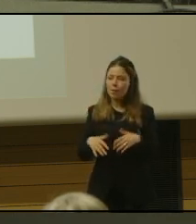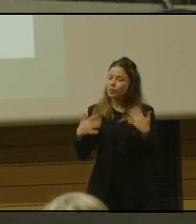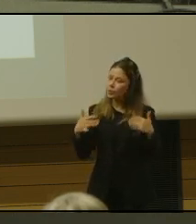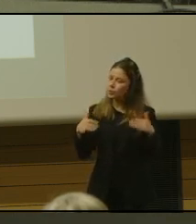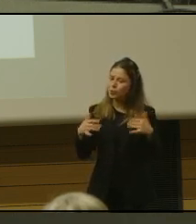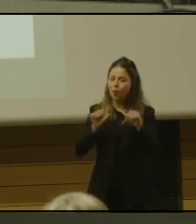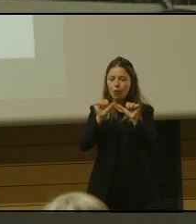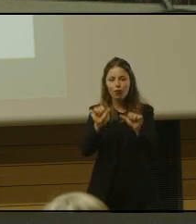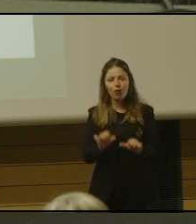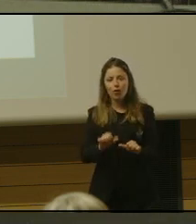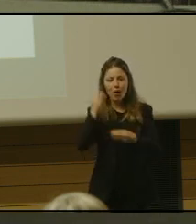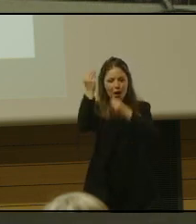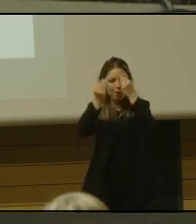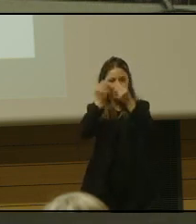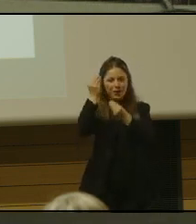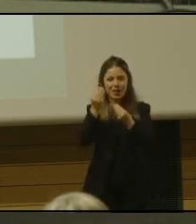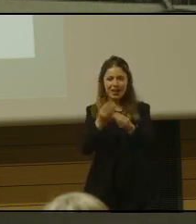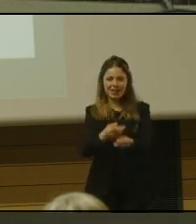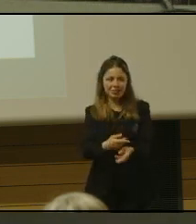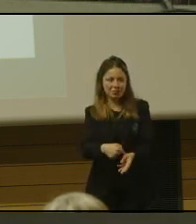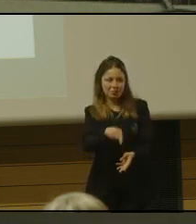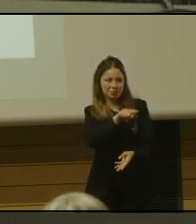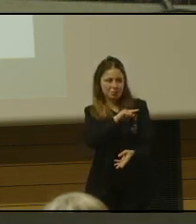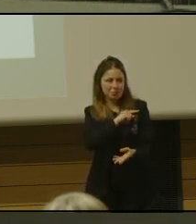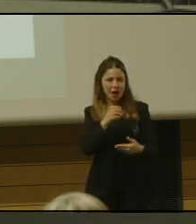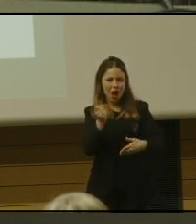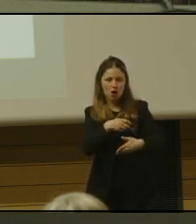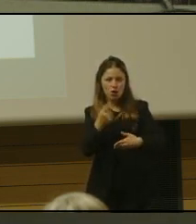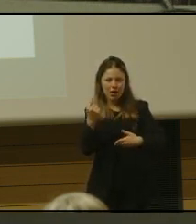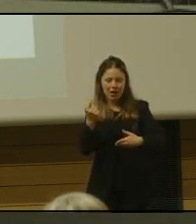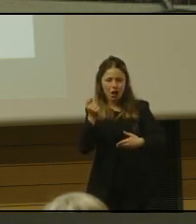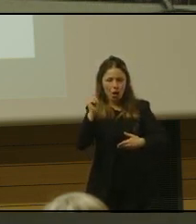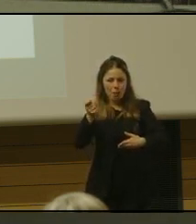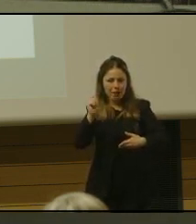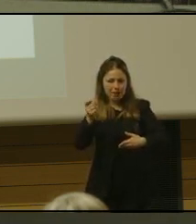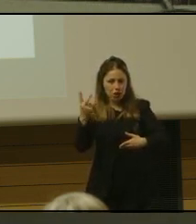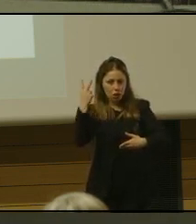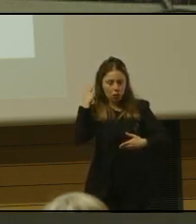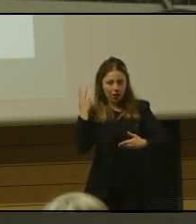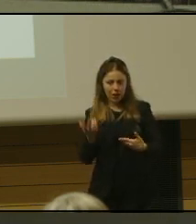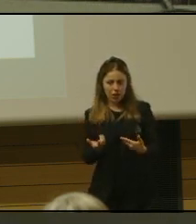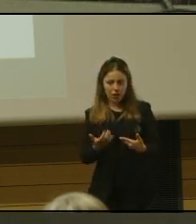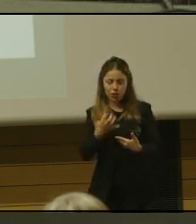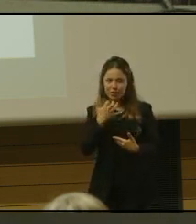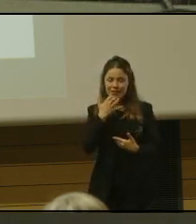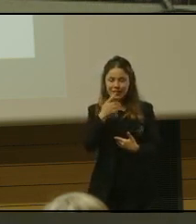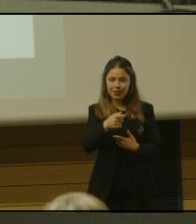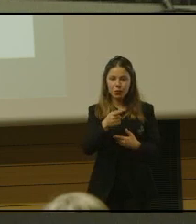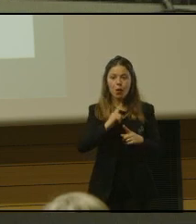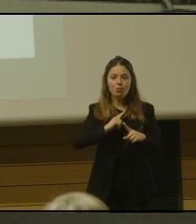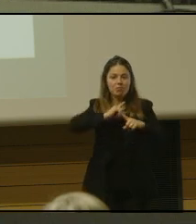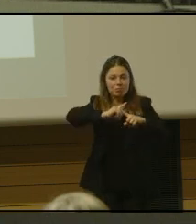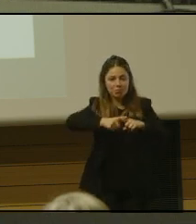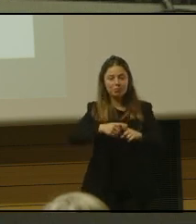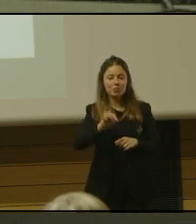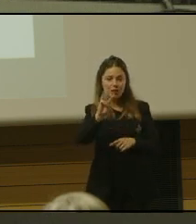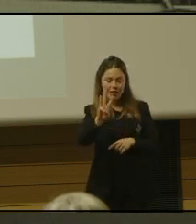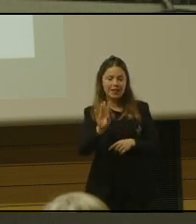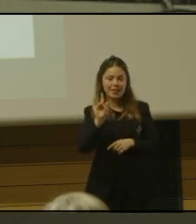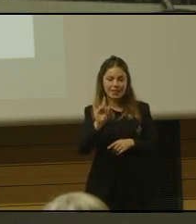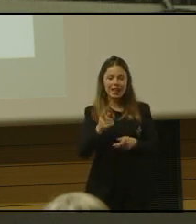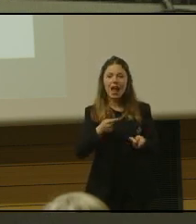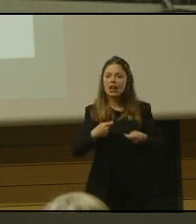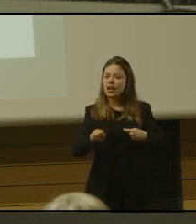pensar tan brutal, o sea, me ahorro dinero en pensiones. Sí, pero es así, pues sí, lo multiplica por 3. O sea, realmente